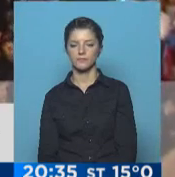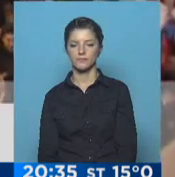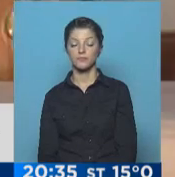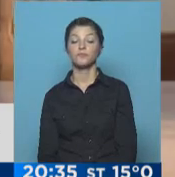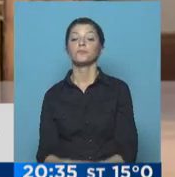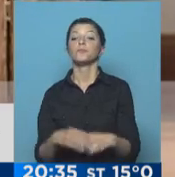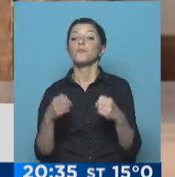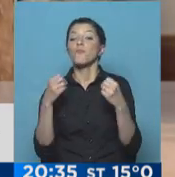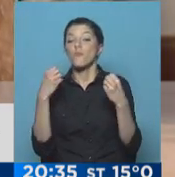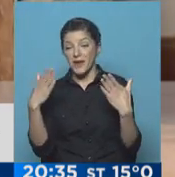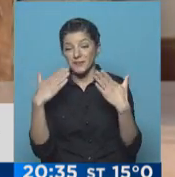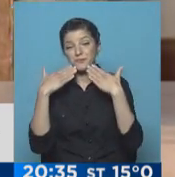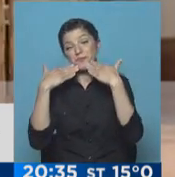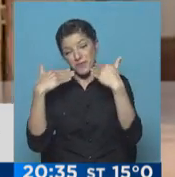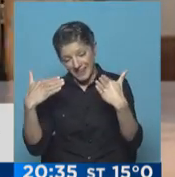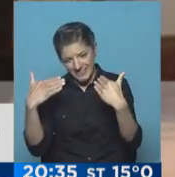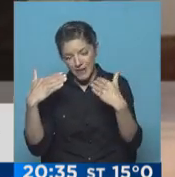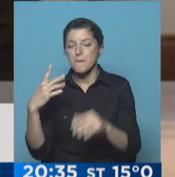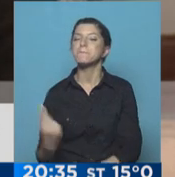Bueno, muchas gracias.